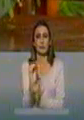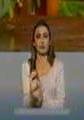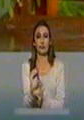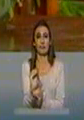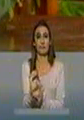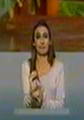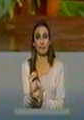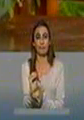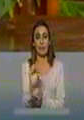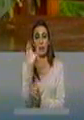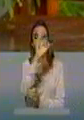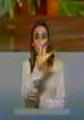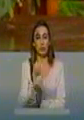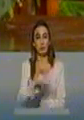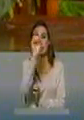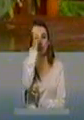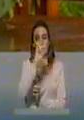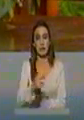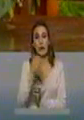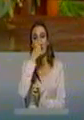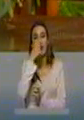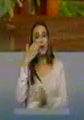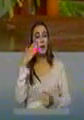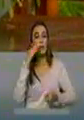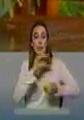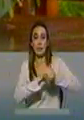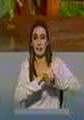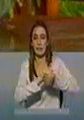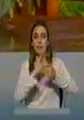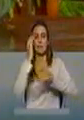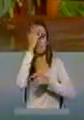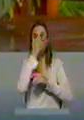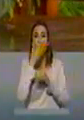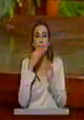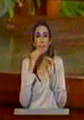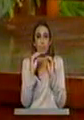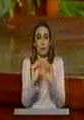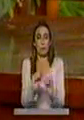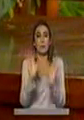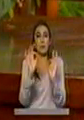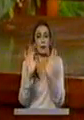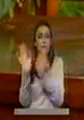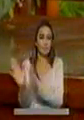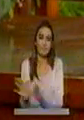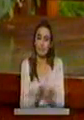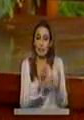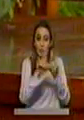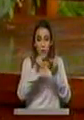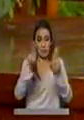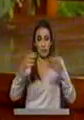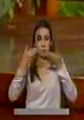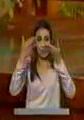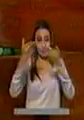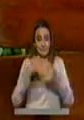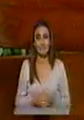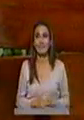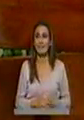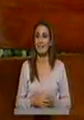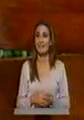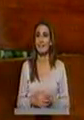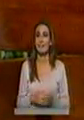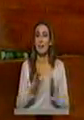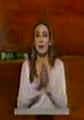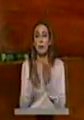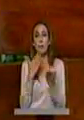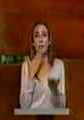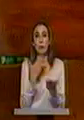Costa, Sierra, Oriente, Galápagos, de verdad que es una maravilla y es un regalo de la naturaleza y de Dios. Muchas gracias, Rocío, y sin